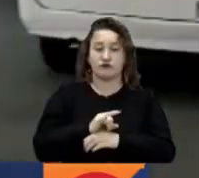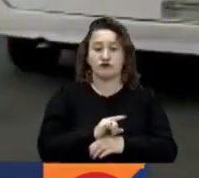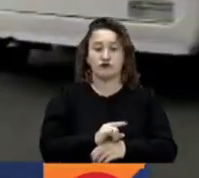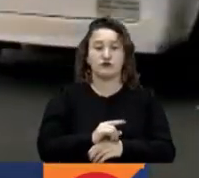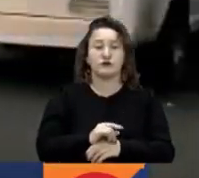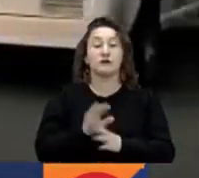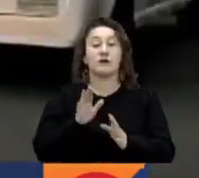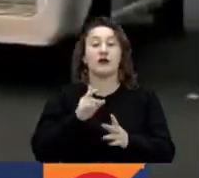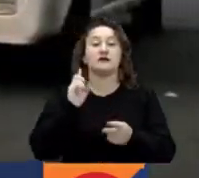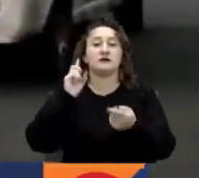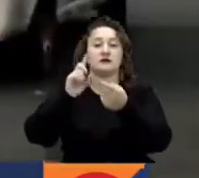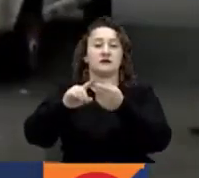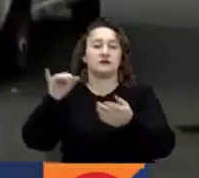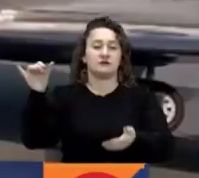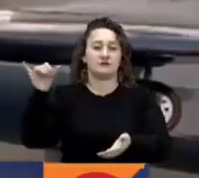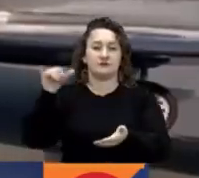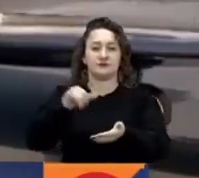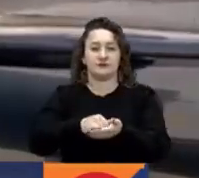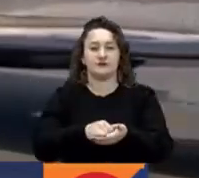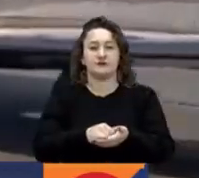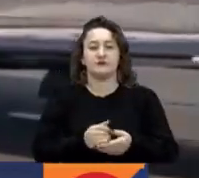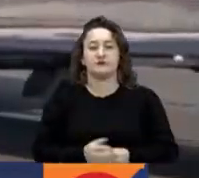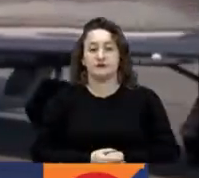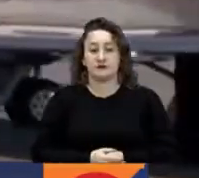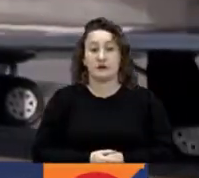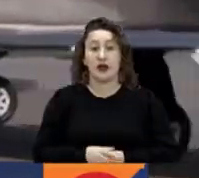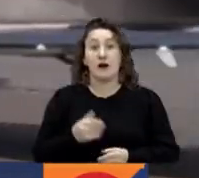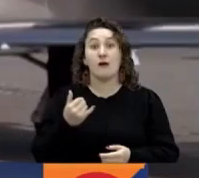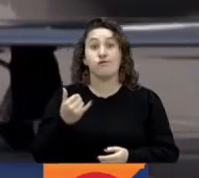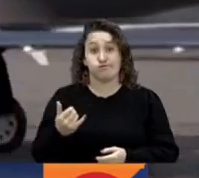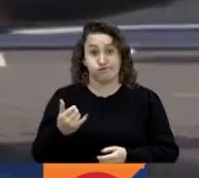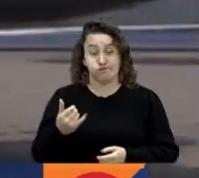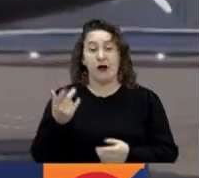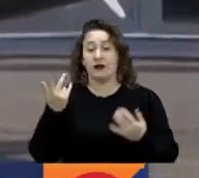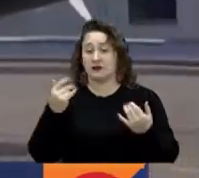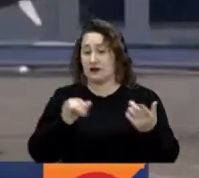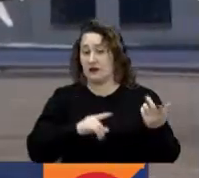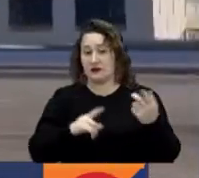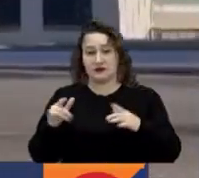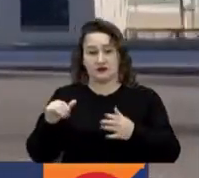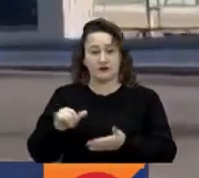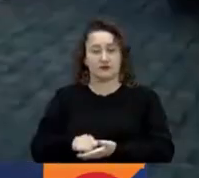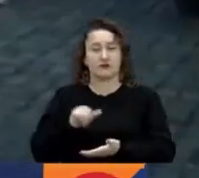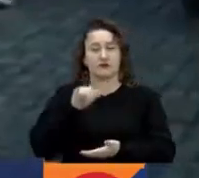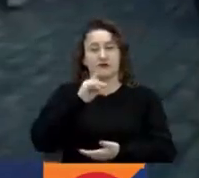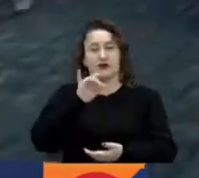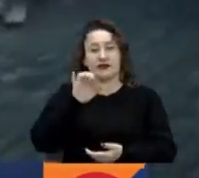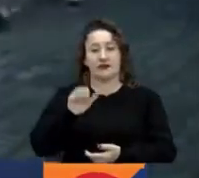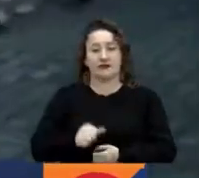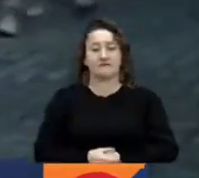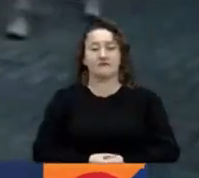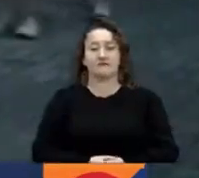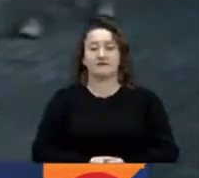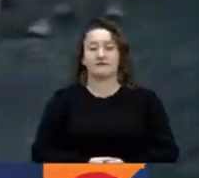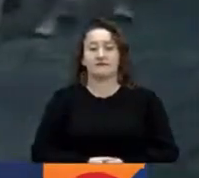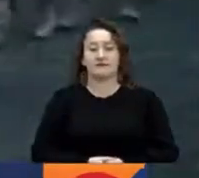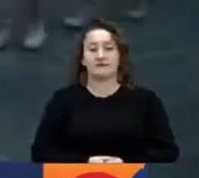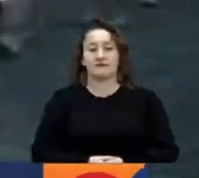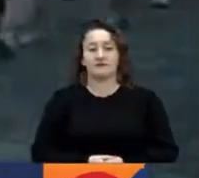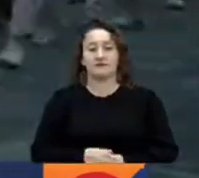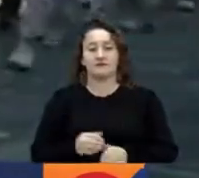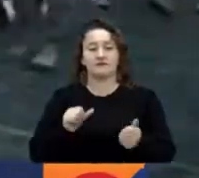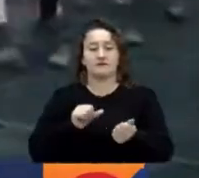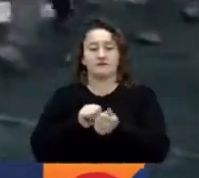Interpol hacia el aeropuerto militar de Catam. Allí en la pista ya estaba listo el avión de la DEA. Junto a Córdoba caminaron